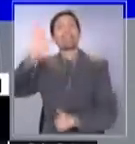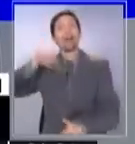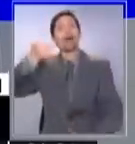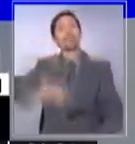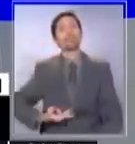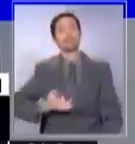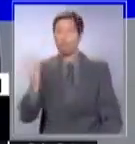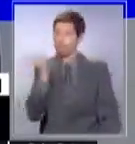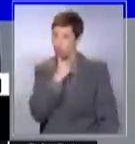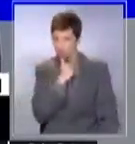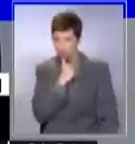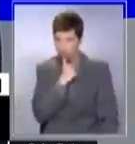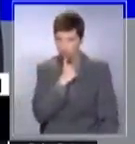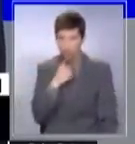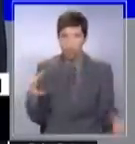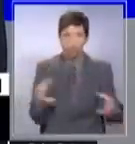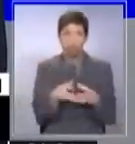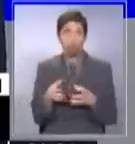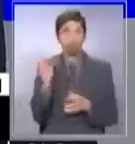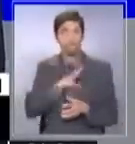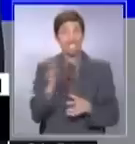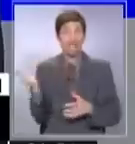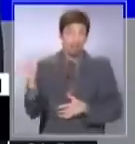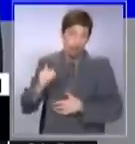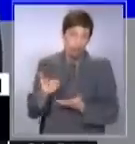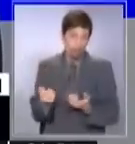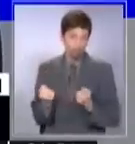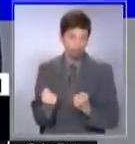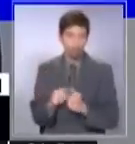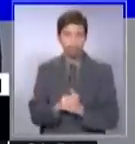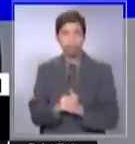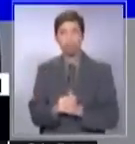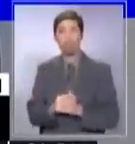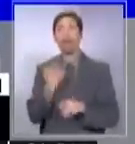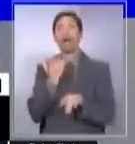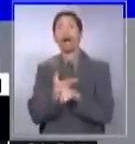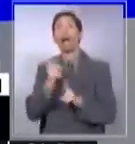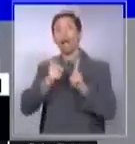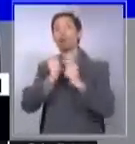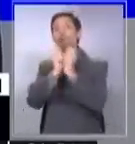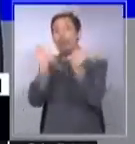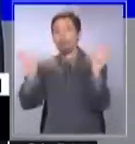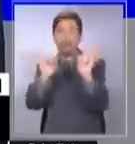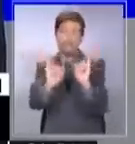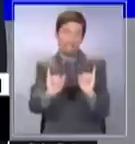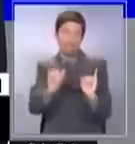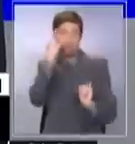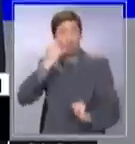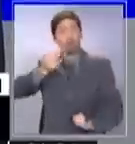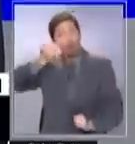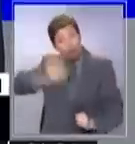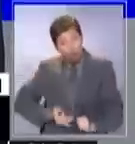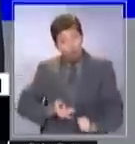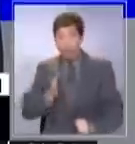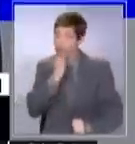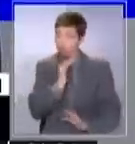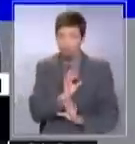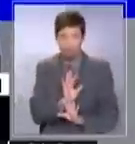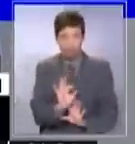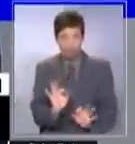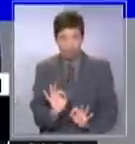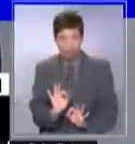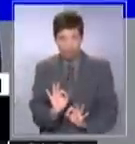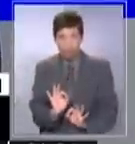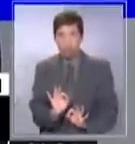dentro del pacto chile vamos más allá que andan en campaña pero oficialmente no hay otro candidato Por qué la gente